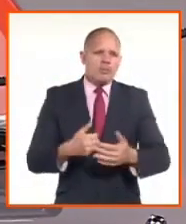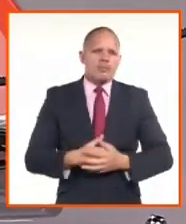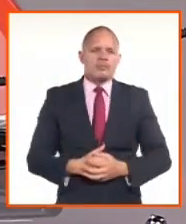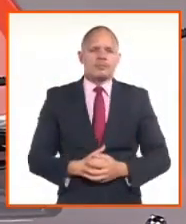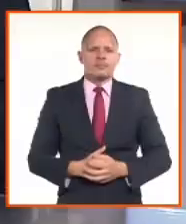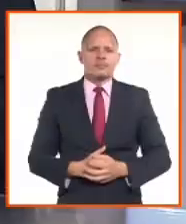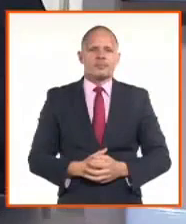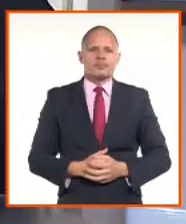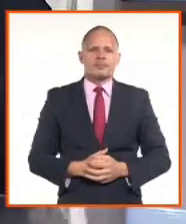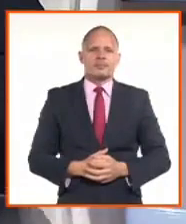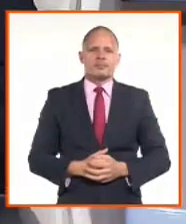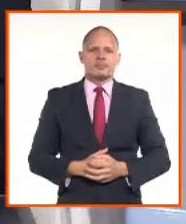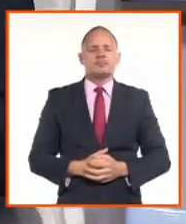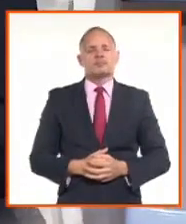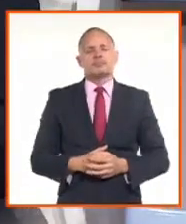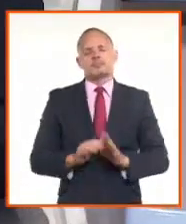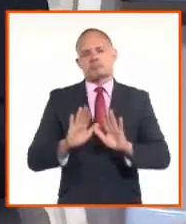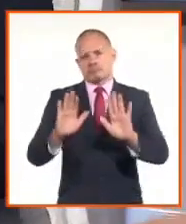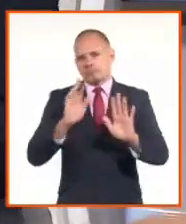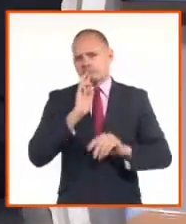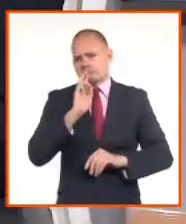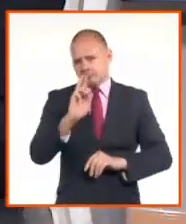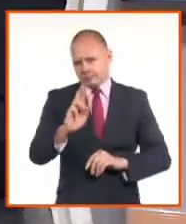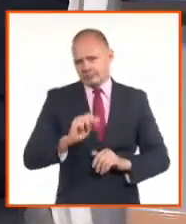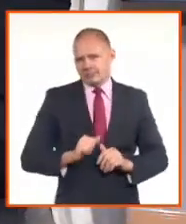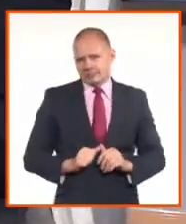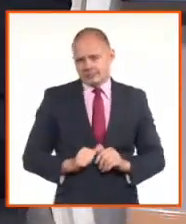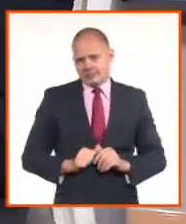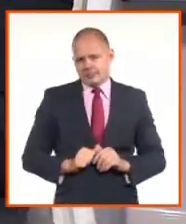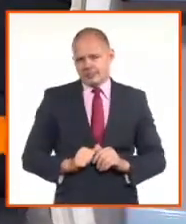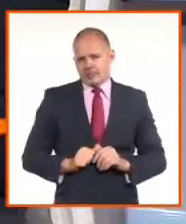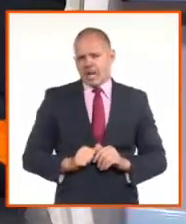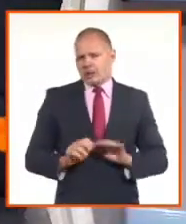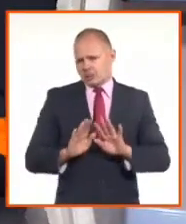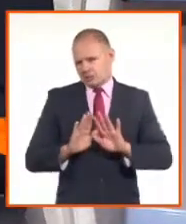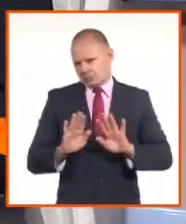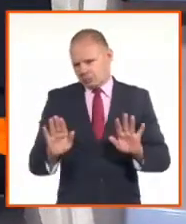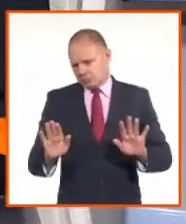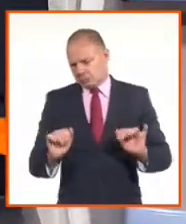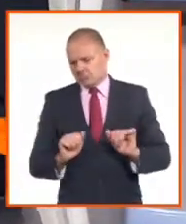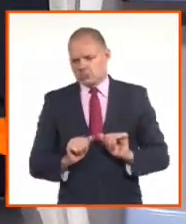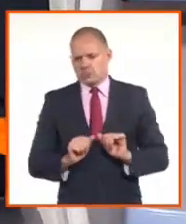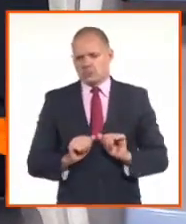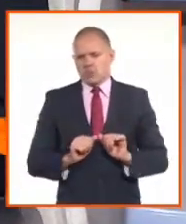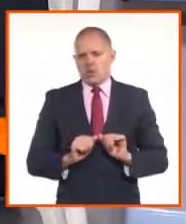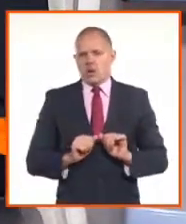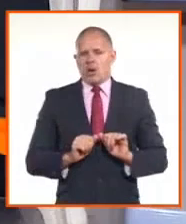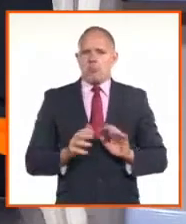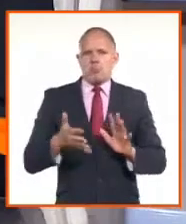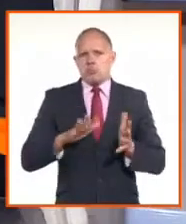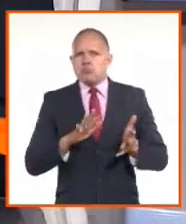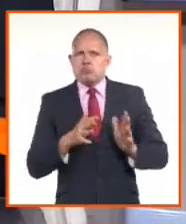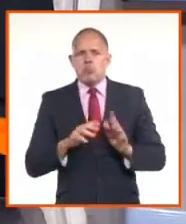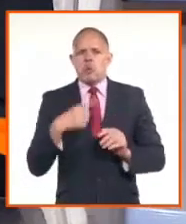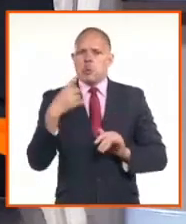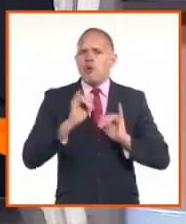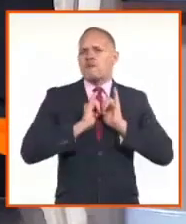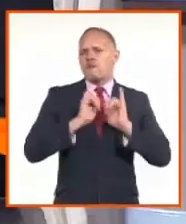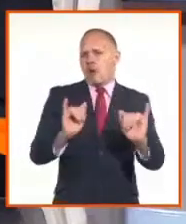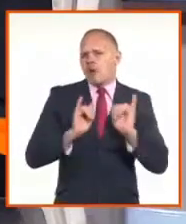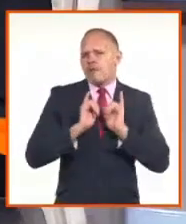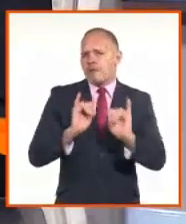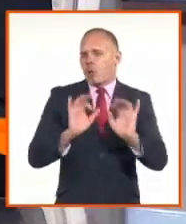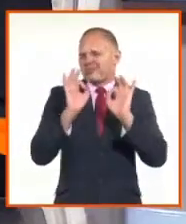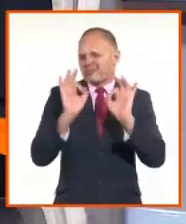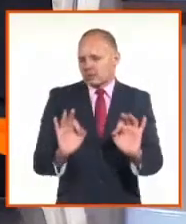muy bien rente mira hemos utilizado con toda intención nuestras últimas informaciones el concepto de tipo de cambio